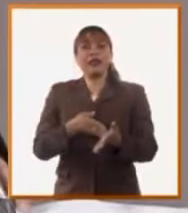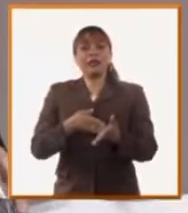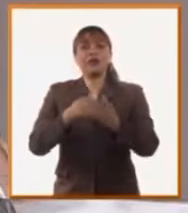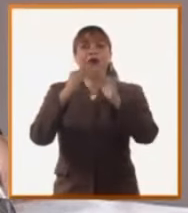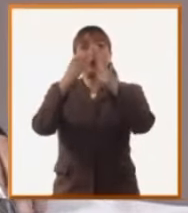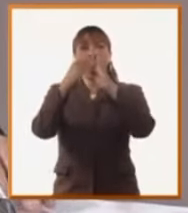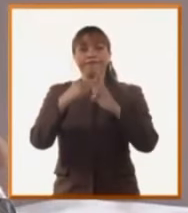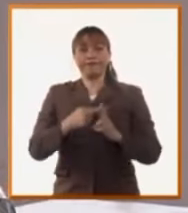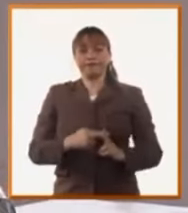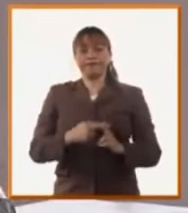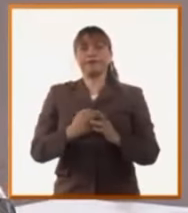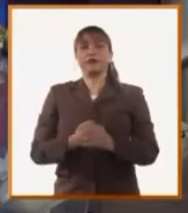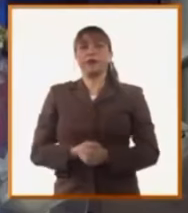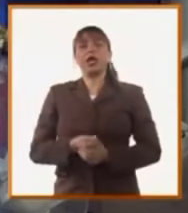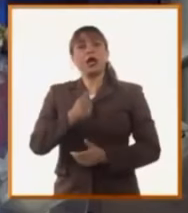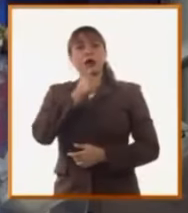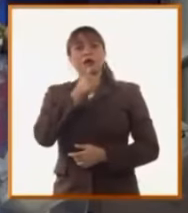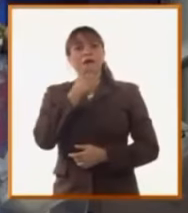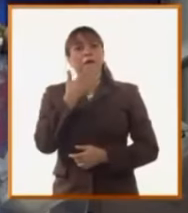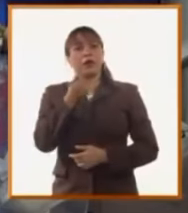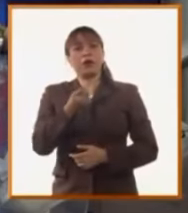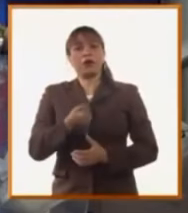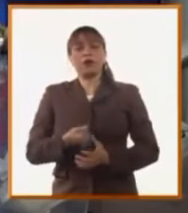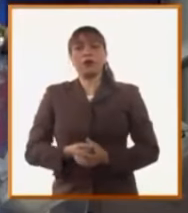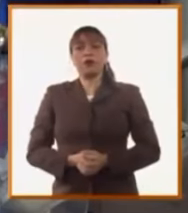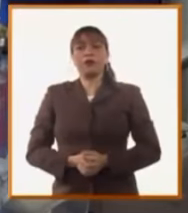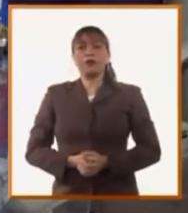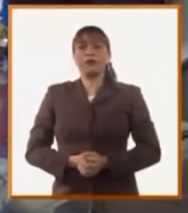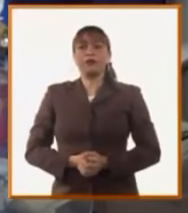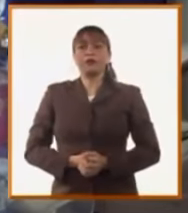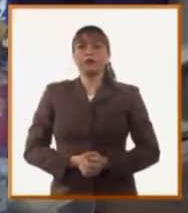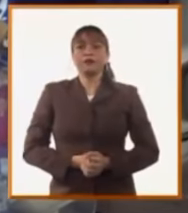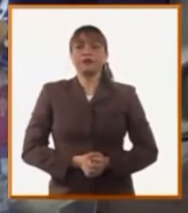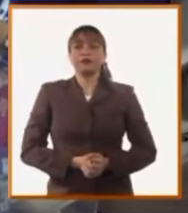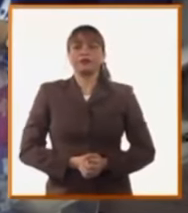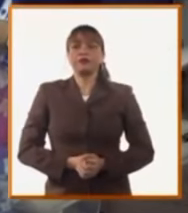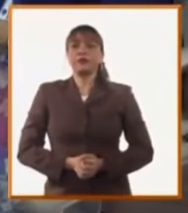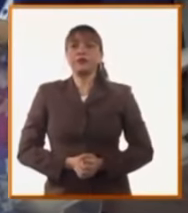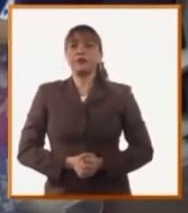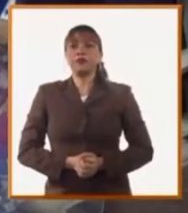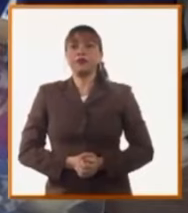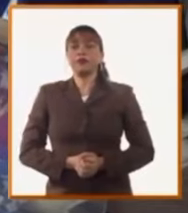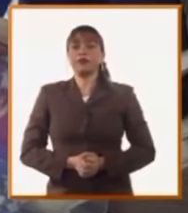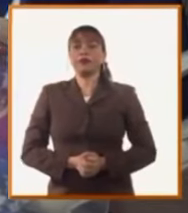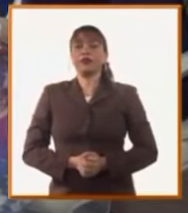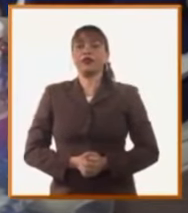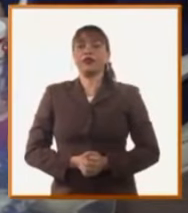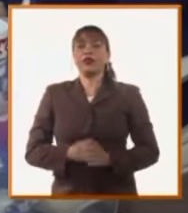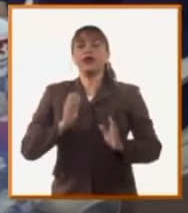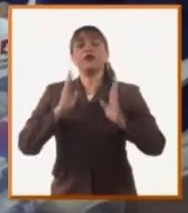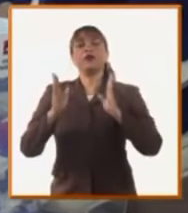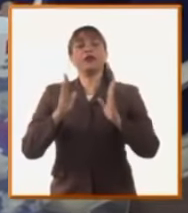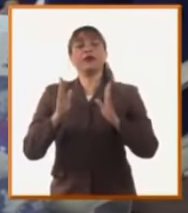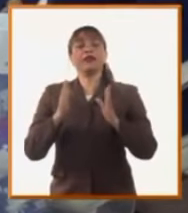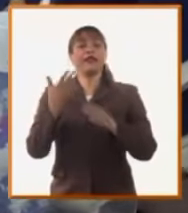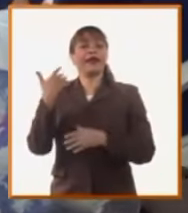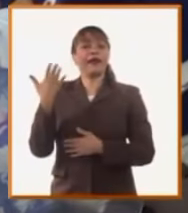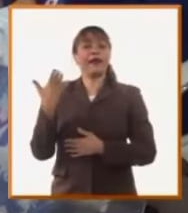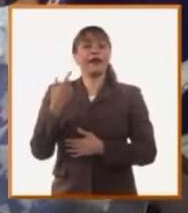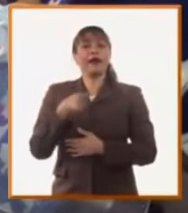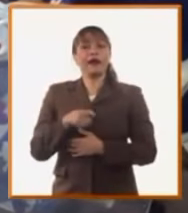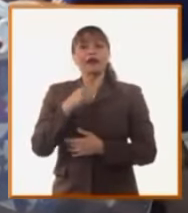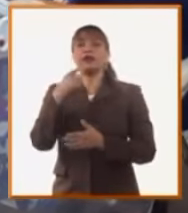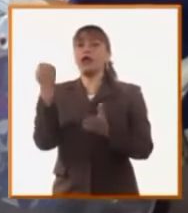progresiva facilidades también para para que se pueda hacer de manera exactamente y es un sector que llevaba ya eh la la